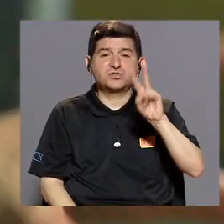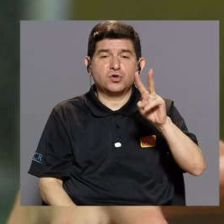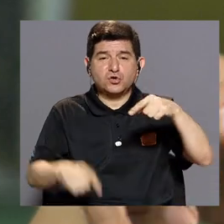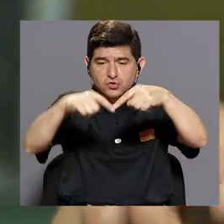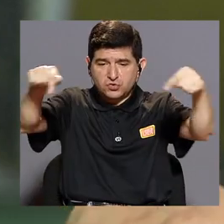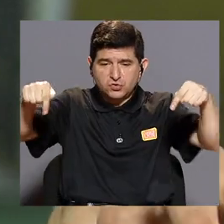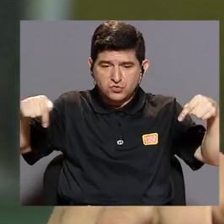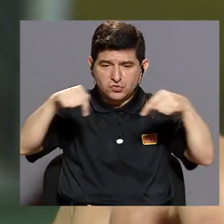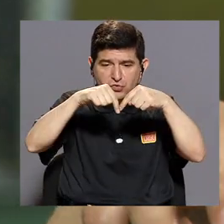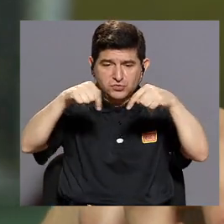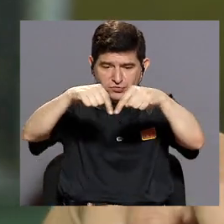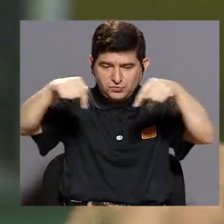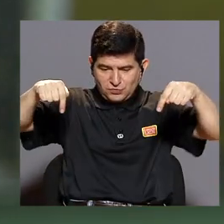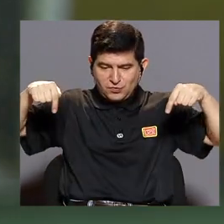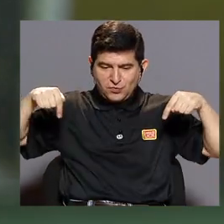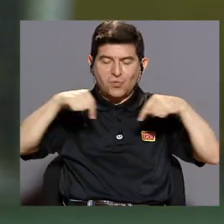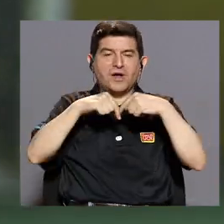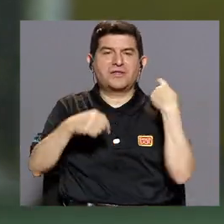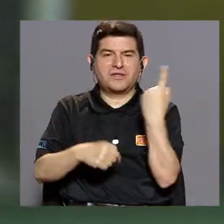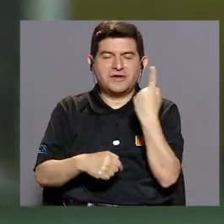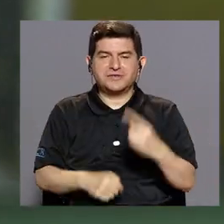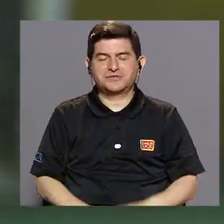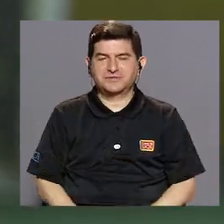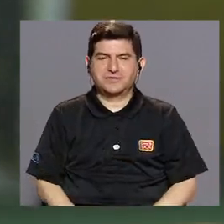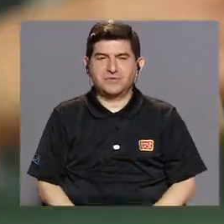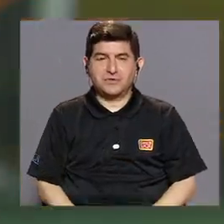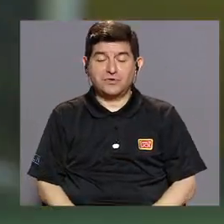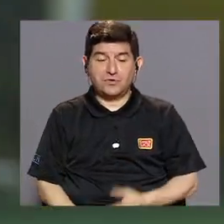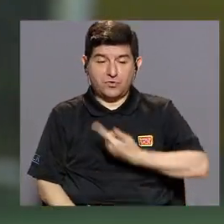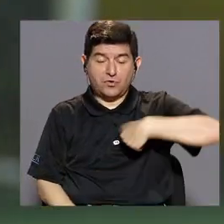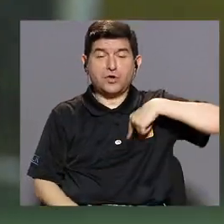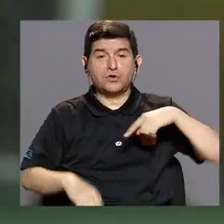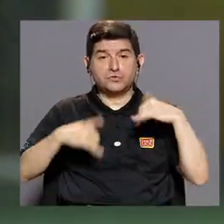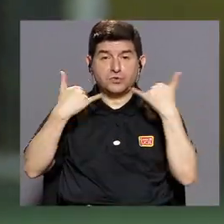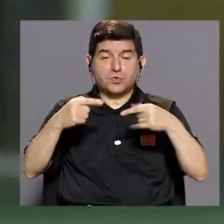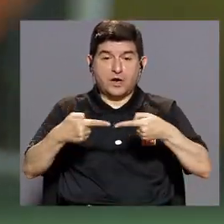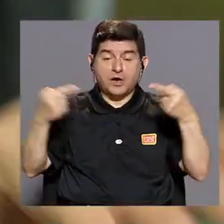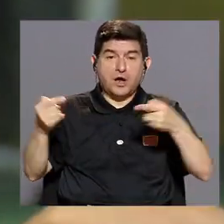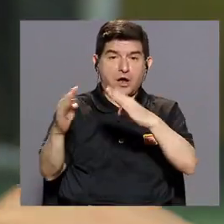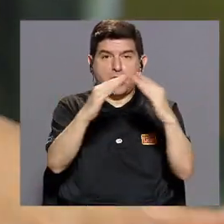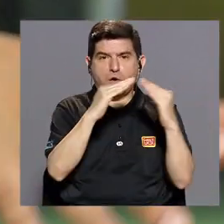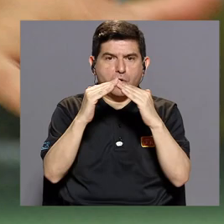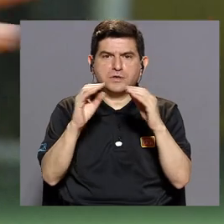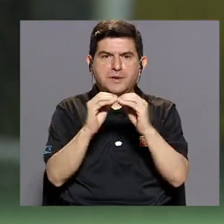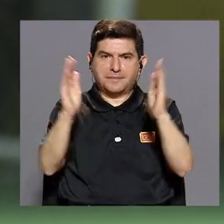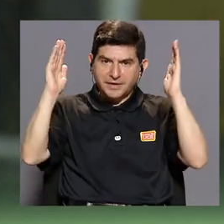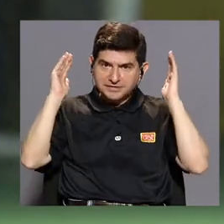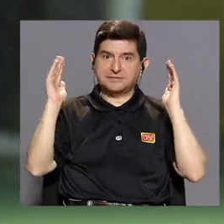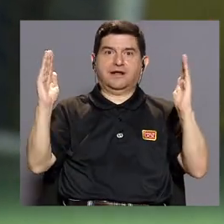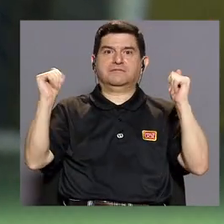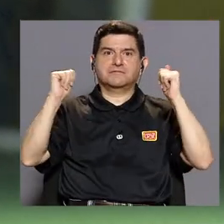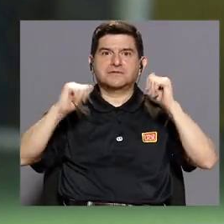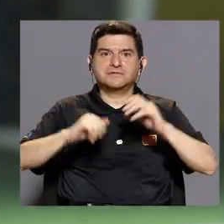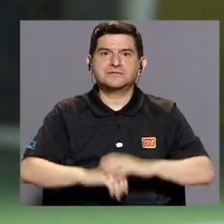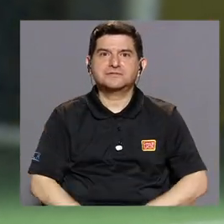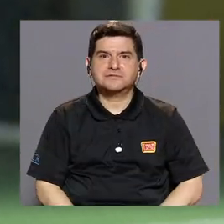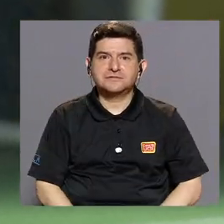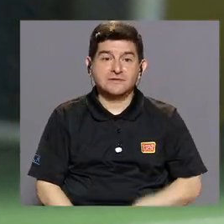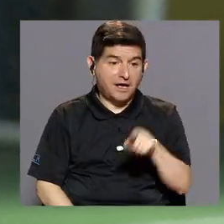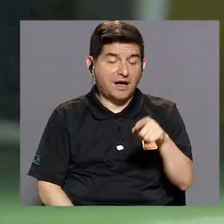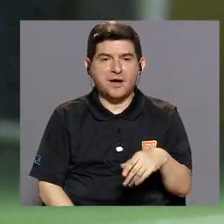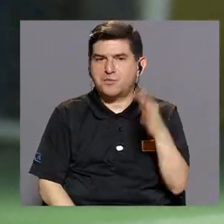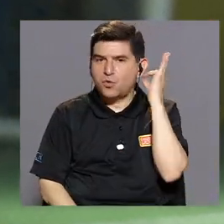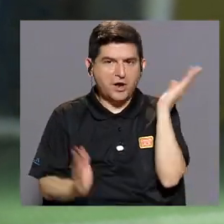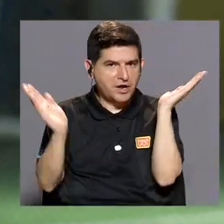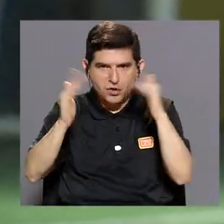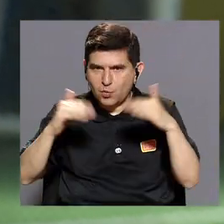ahora está un poquito más grande, pero eran 2 cuadras, y nos tocó ir a jugar contra barrios que eran mucho más grandes, ¿verdad? Ahí sí no había ni